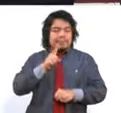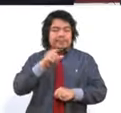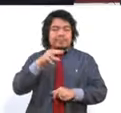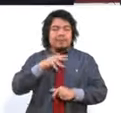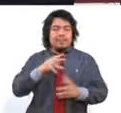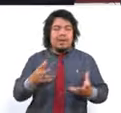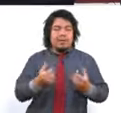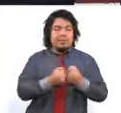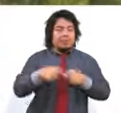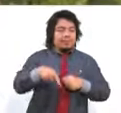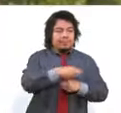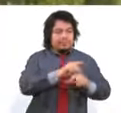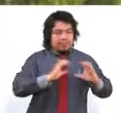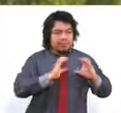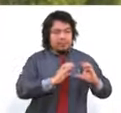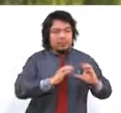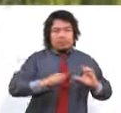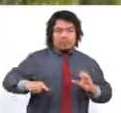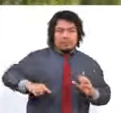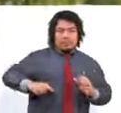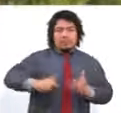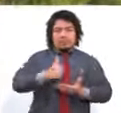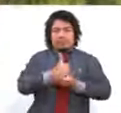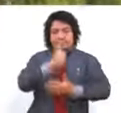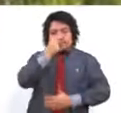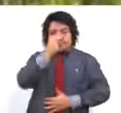Protección Ciudadana del Gobierno de México.